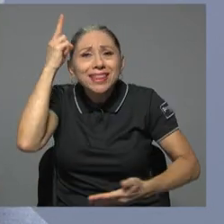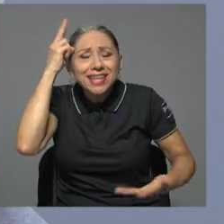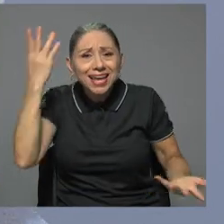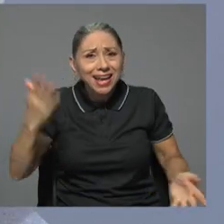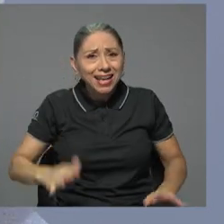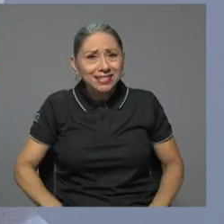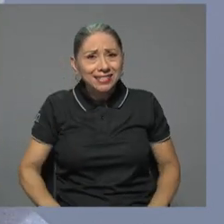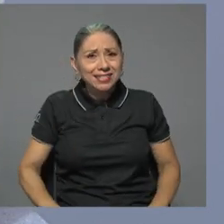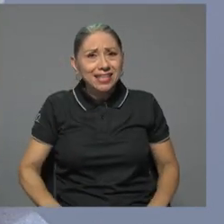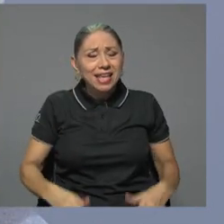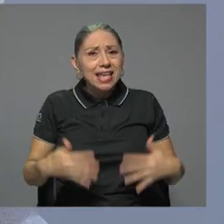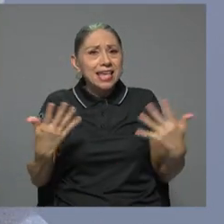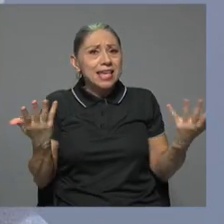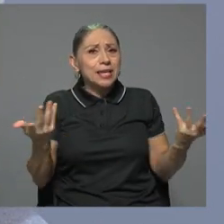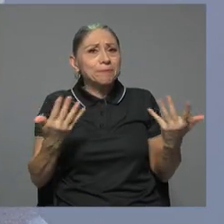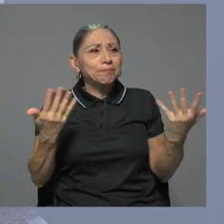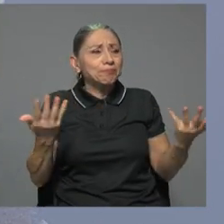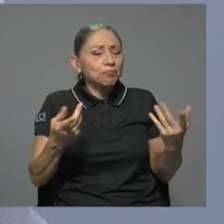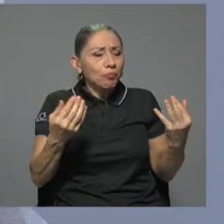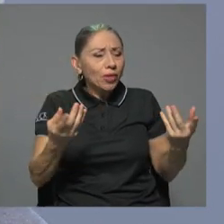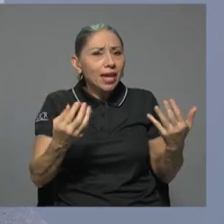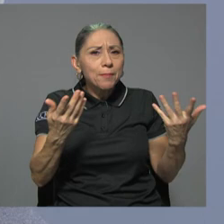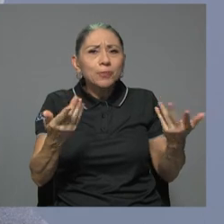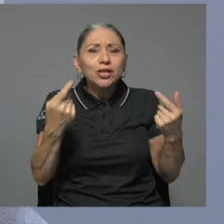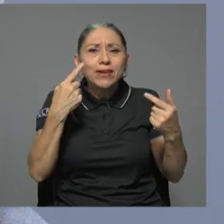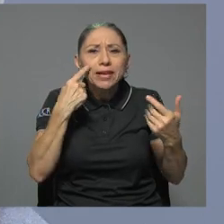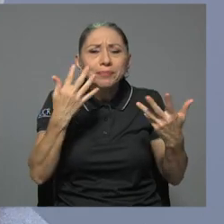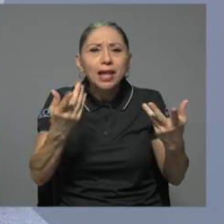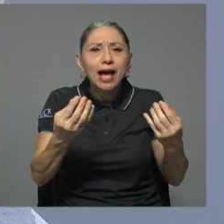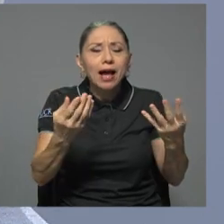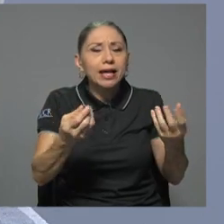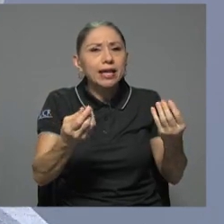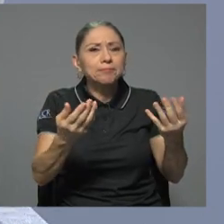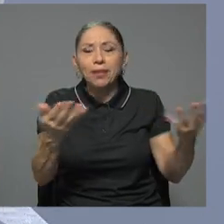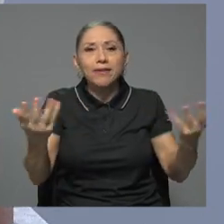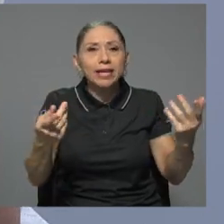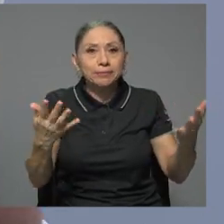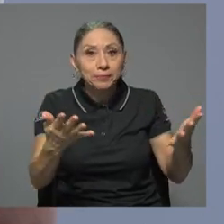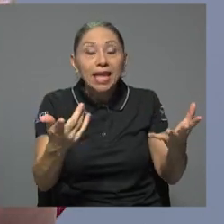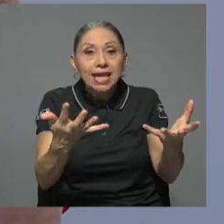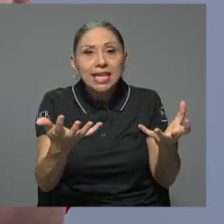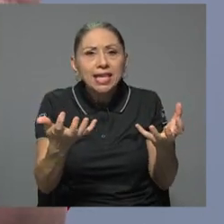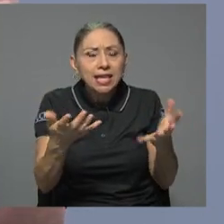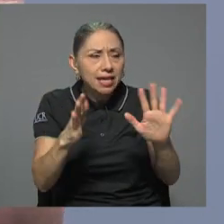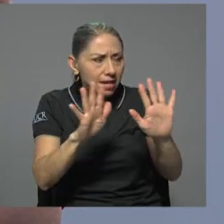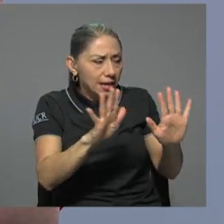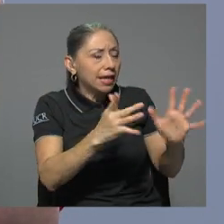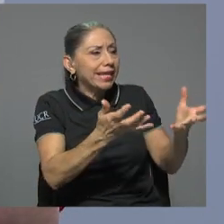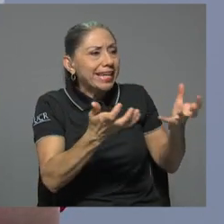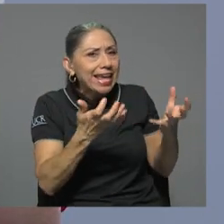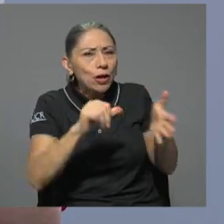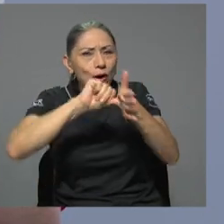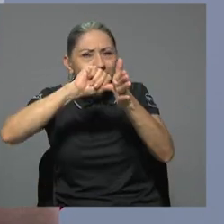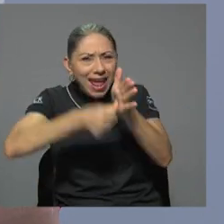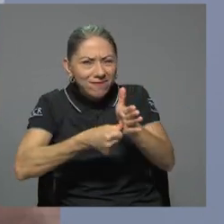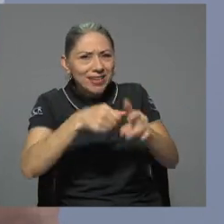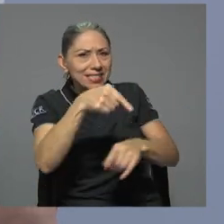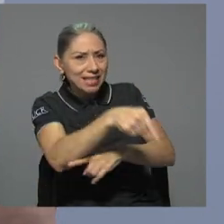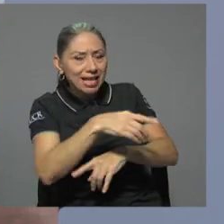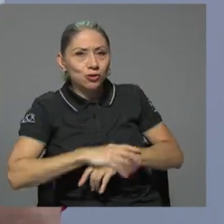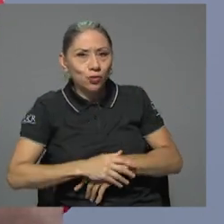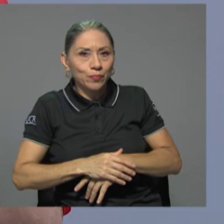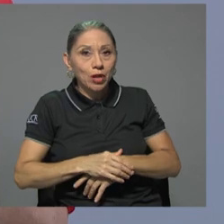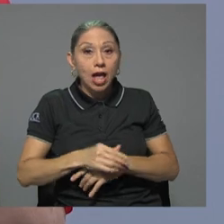y vamos a ver sale a haber y quiero y quiero dejar mucho énfasis en esto los